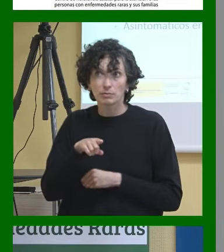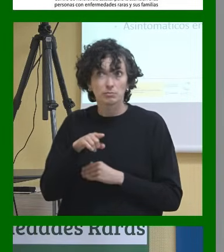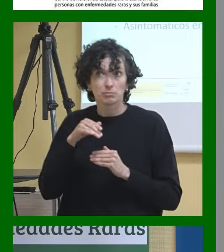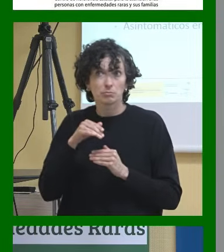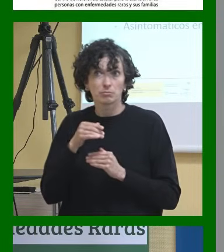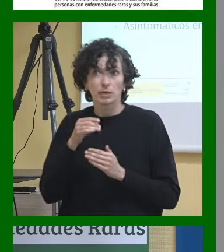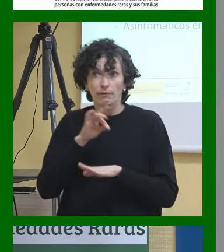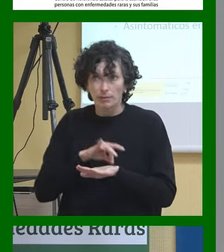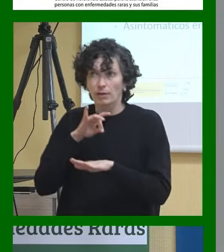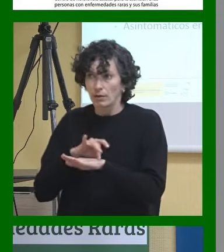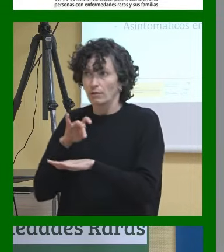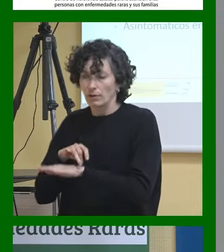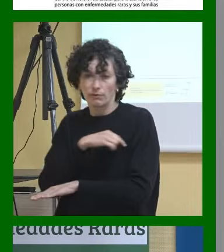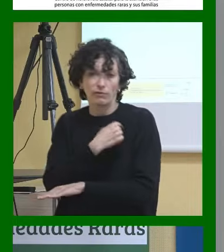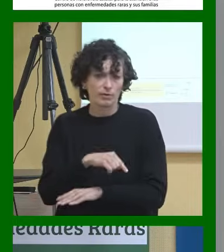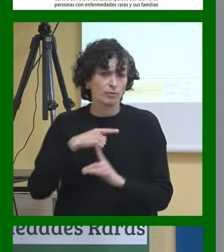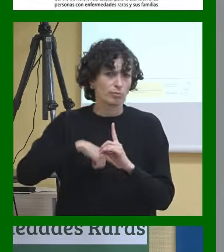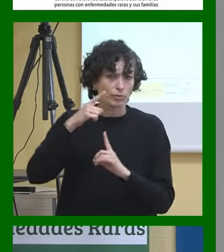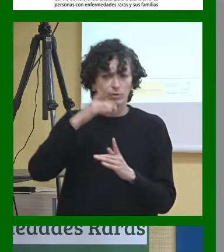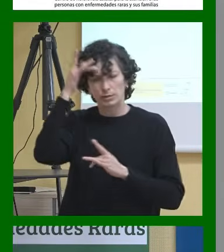con fiebres muy alta, con mucha sintomatología.